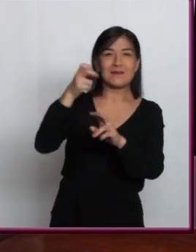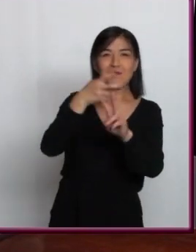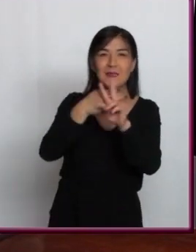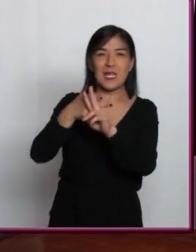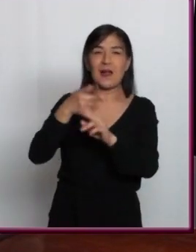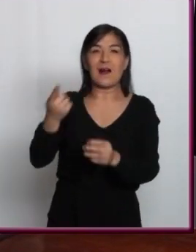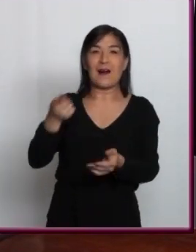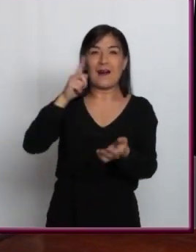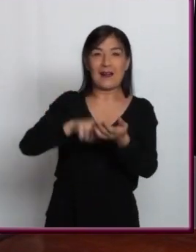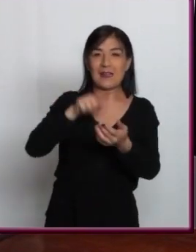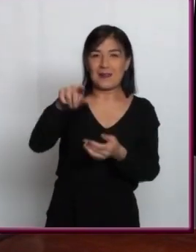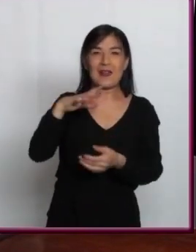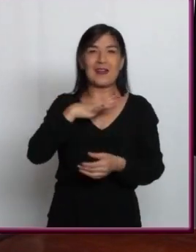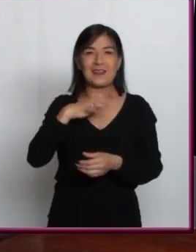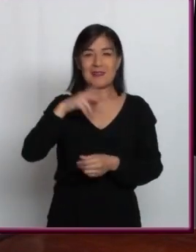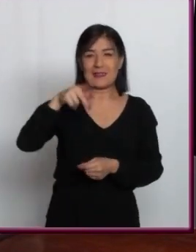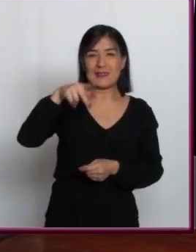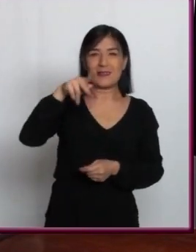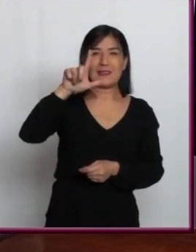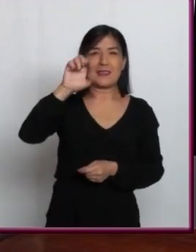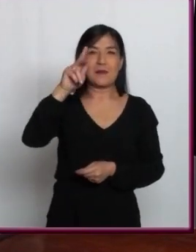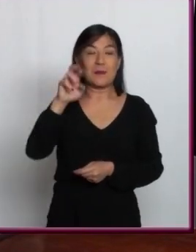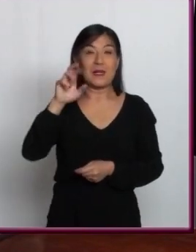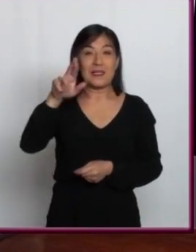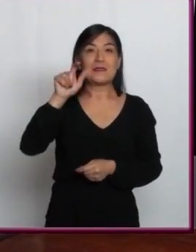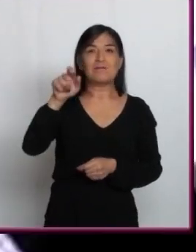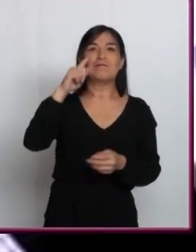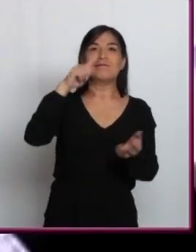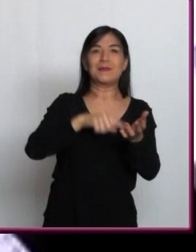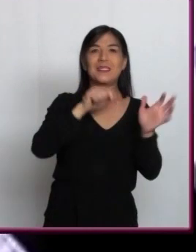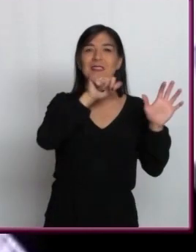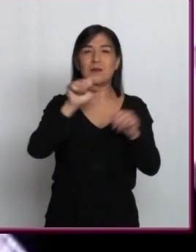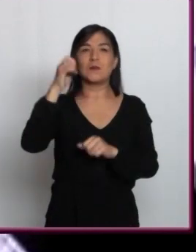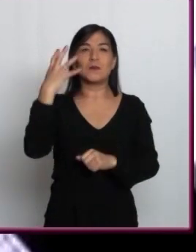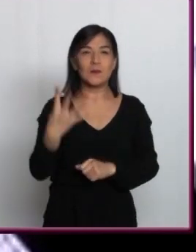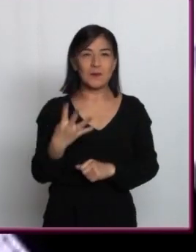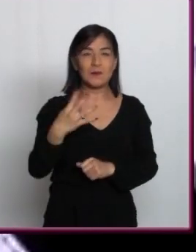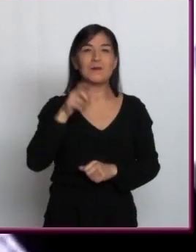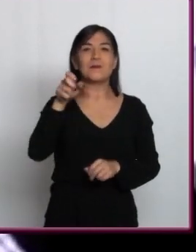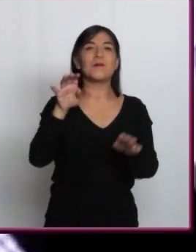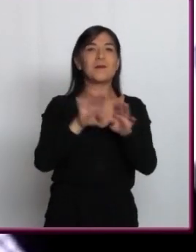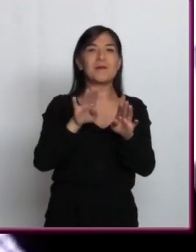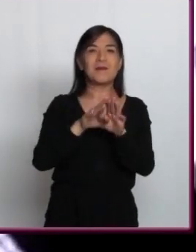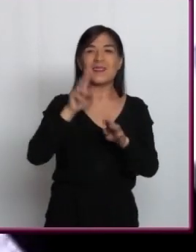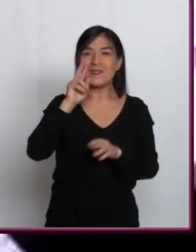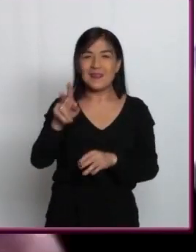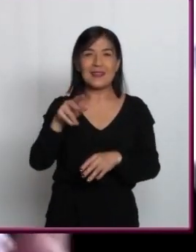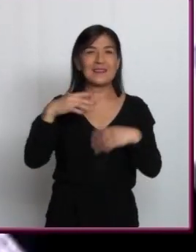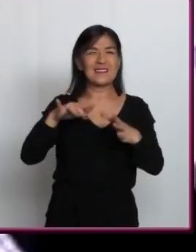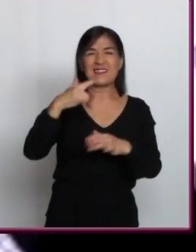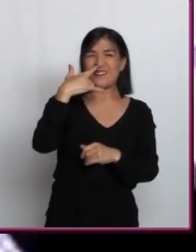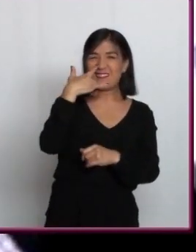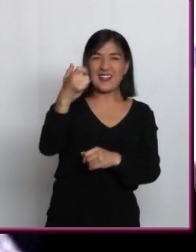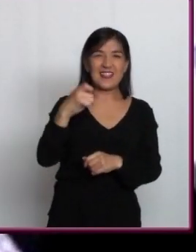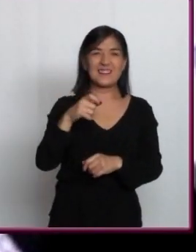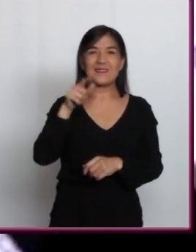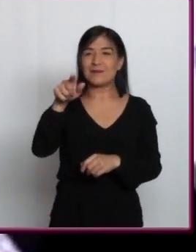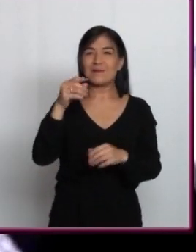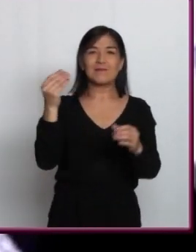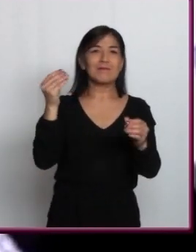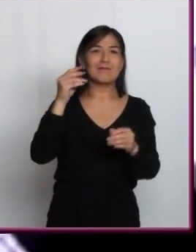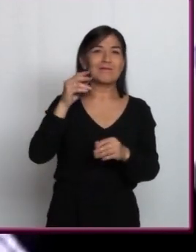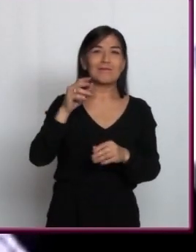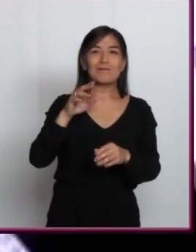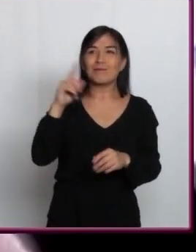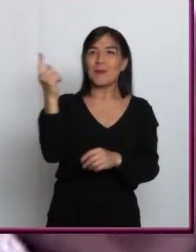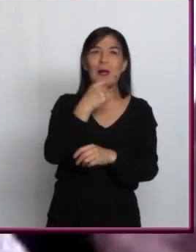vio una supernova la vio Kepler en 1604. Entonces son eventos muy raros, ¿no? Muy poco